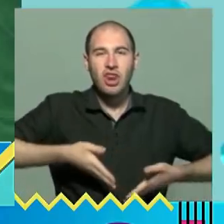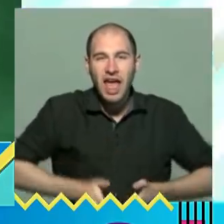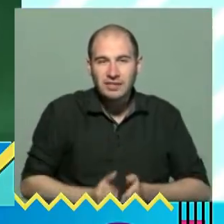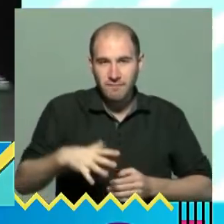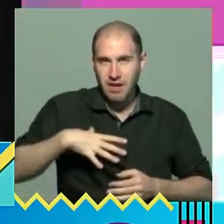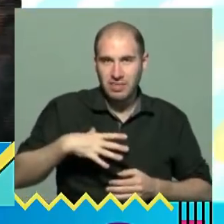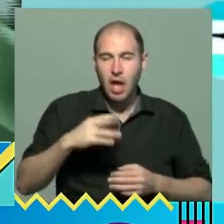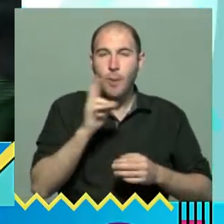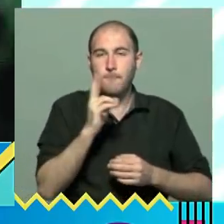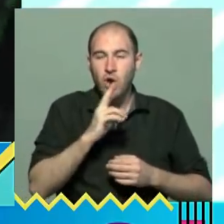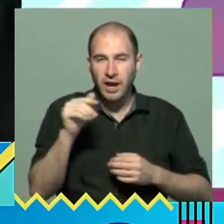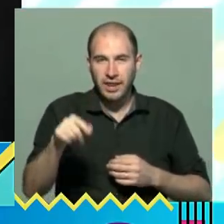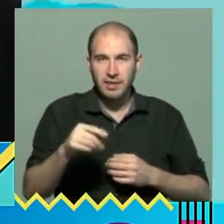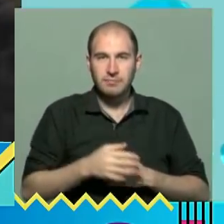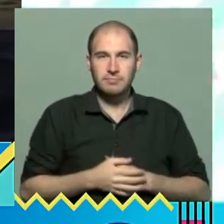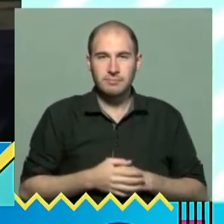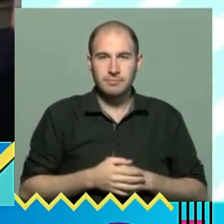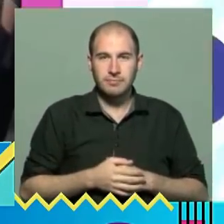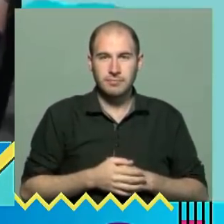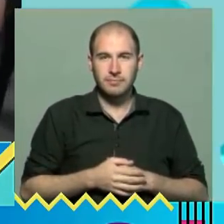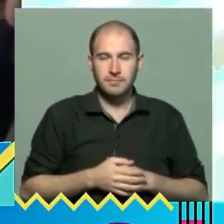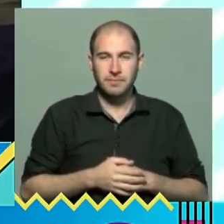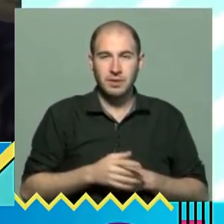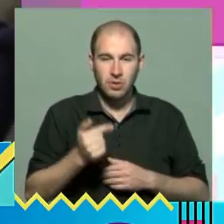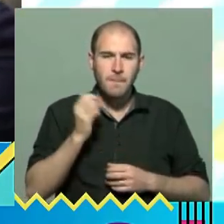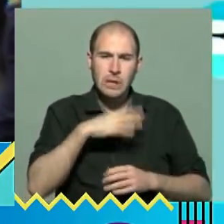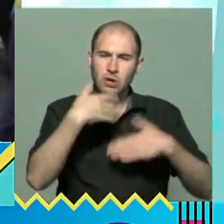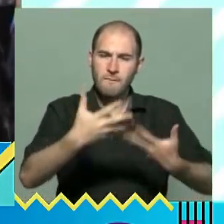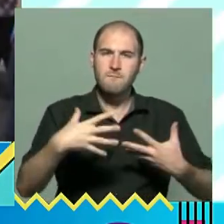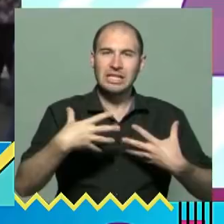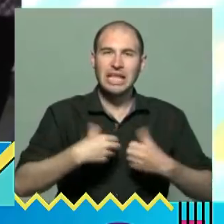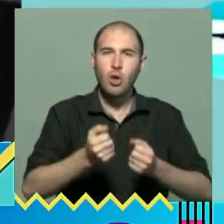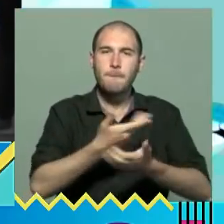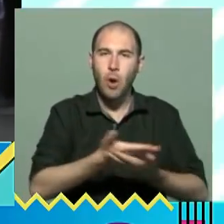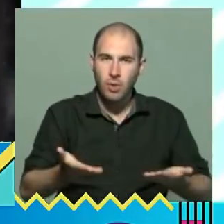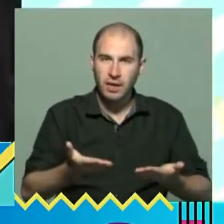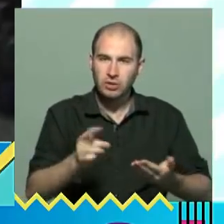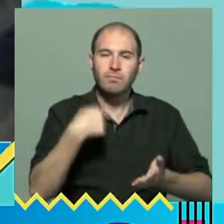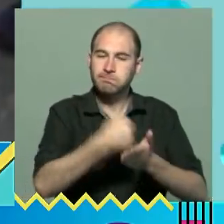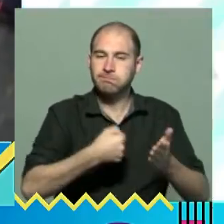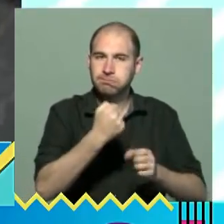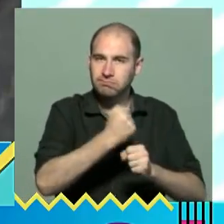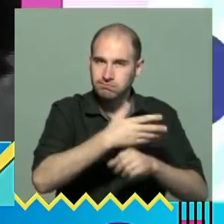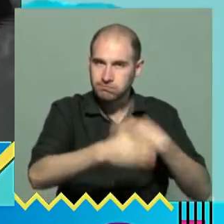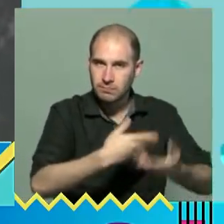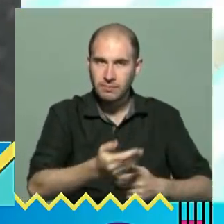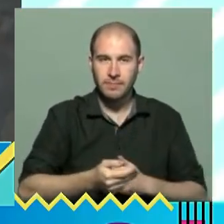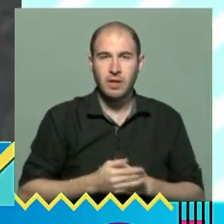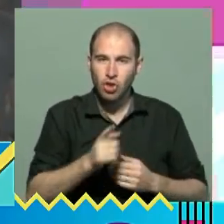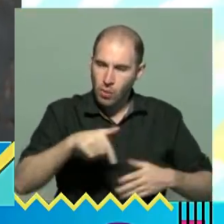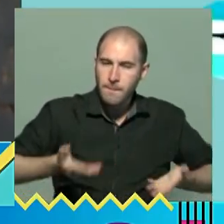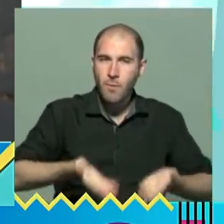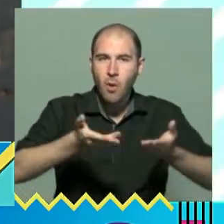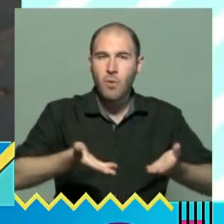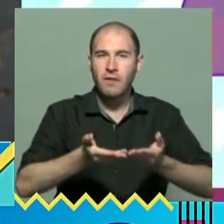la mujer vulnerable. Para eso mejoremos el sistema de salud pública, que es por lo que hay que trabajar, que es lo que